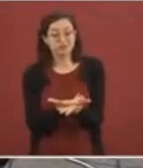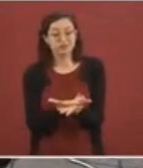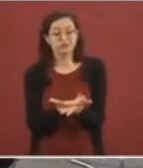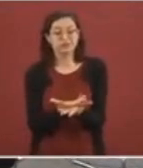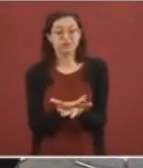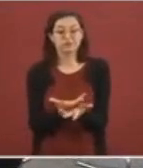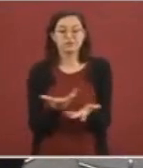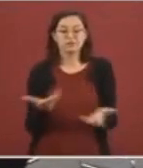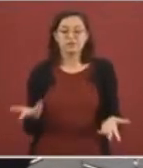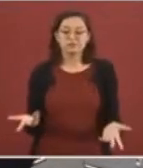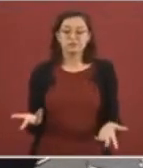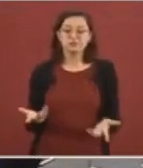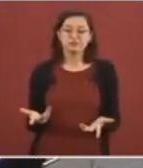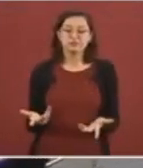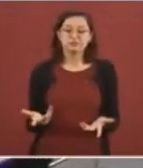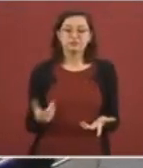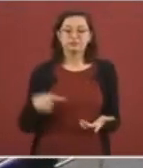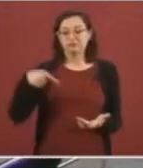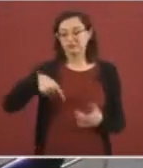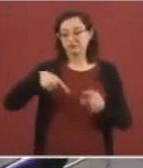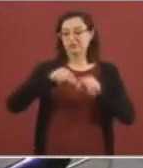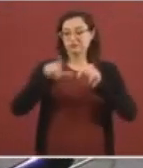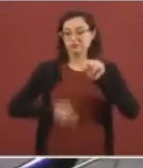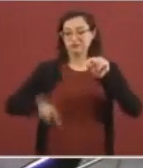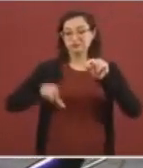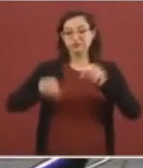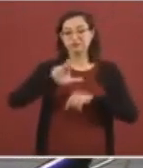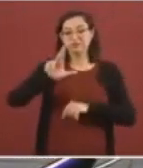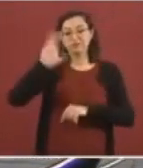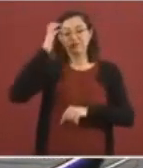aquí se reconoce en México y es en el único país